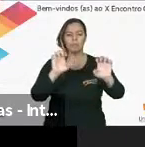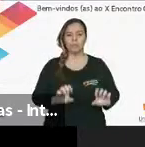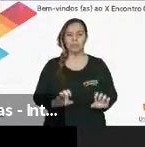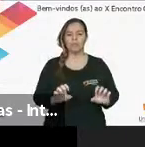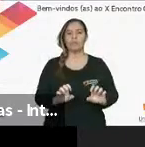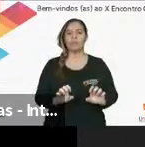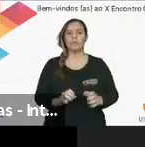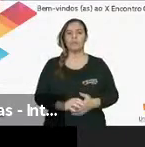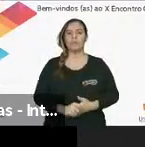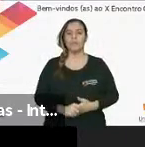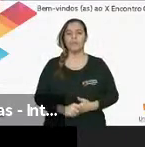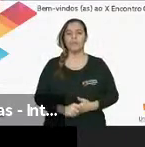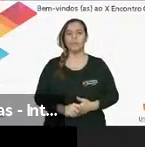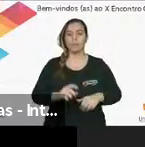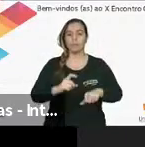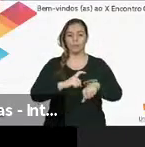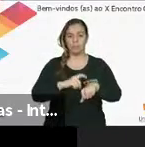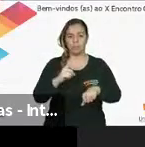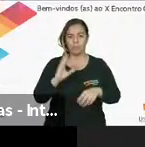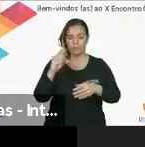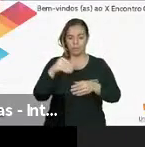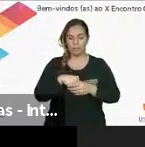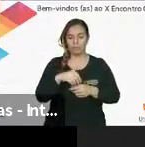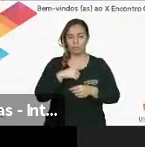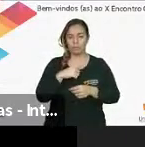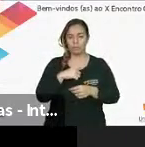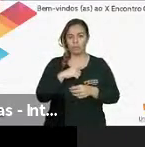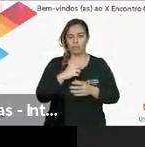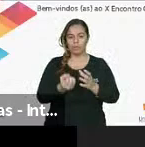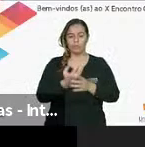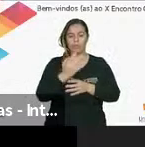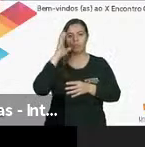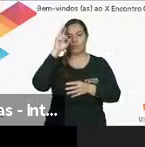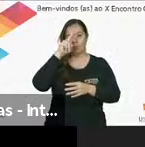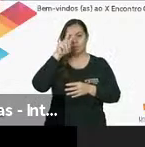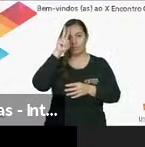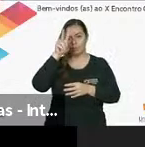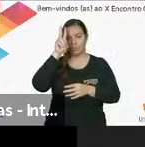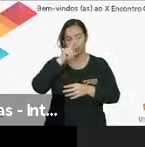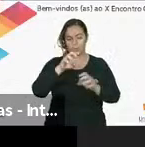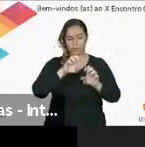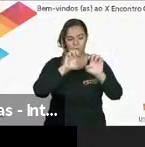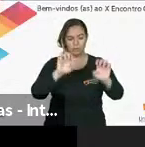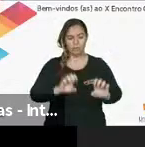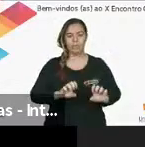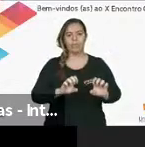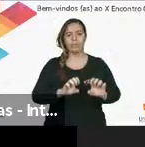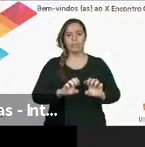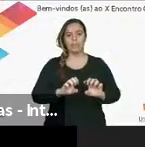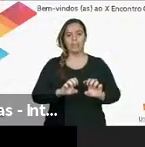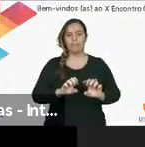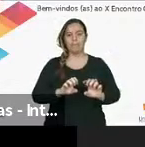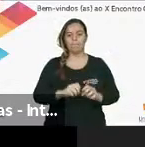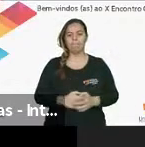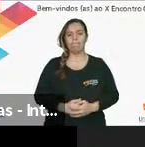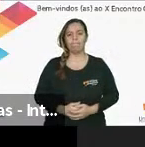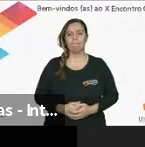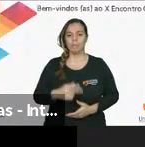eso, no está contenido acá, ha surgido históricamente. La estructura de este depende de la historia de su